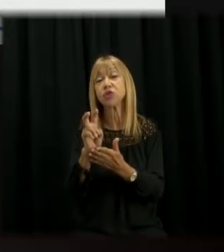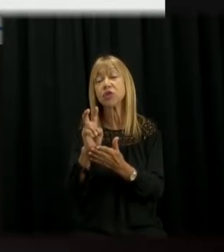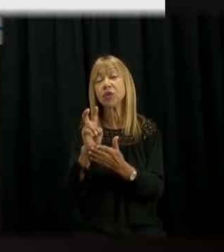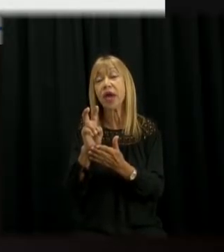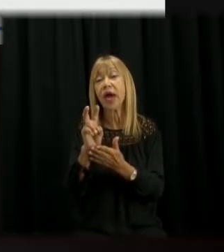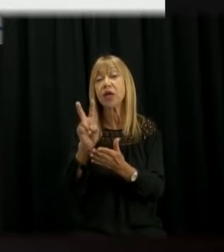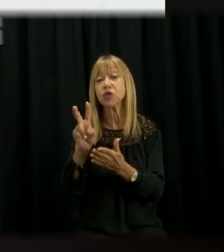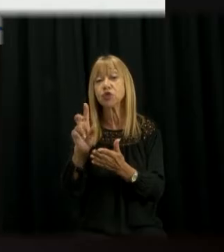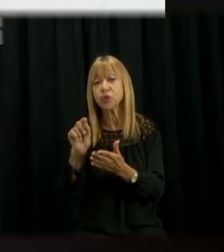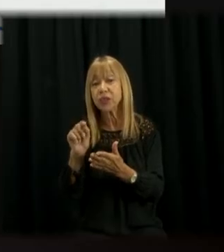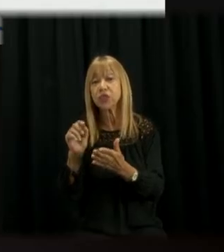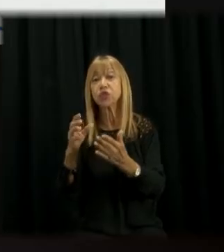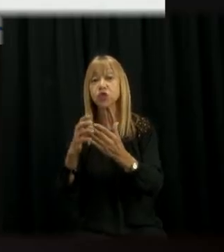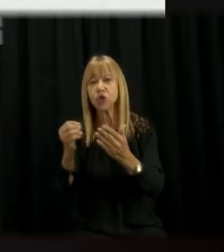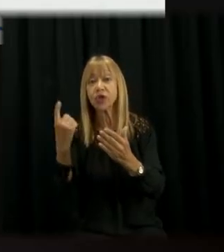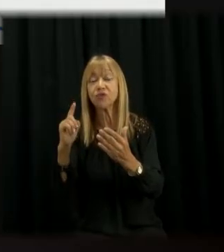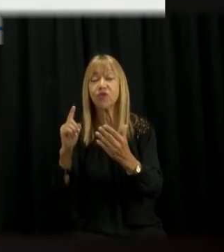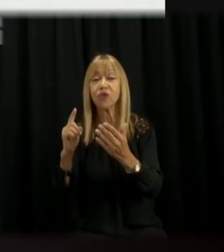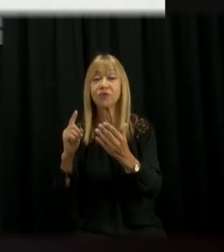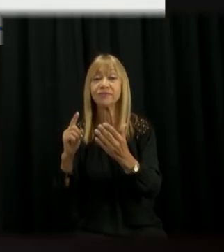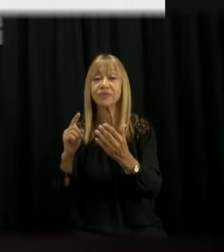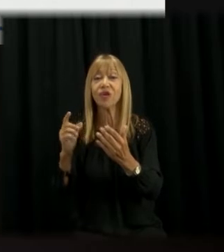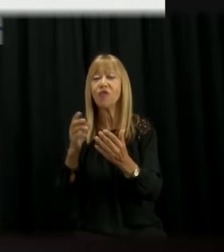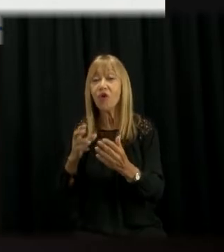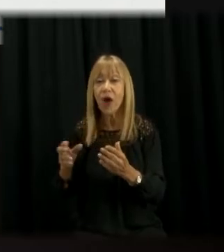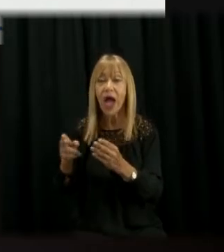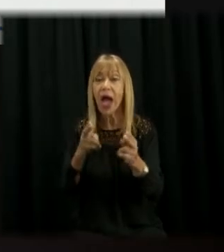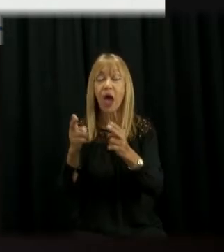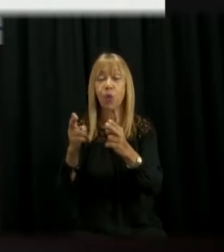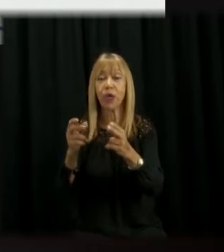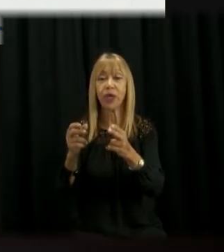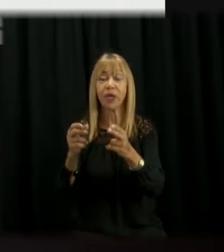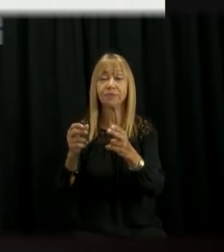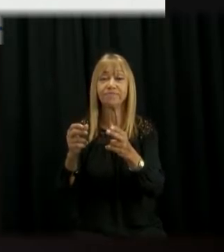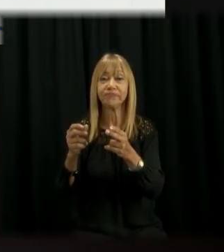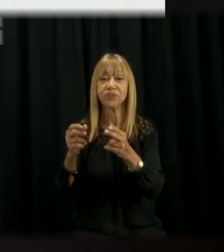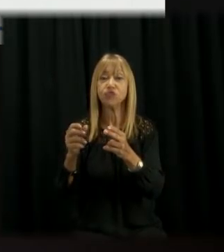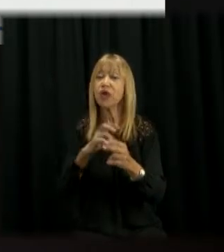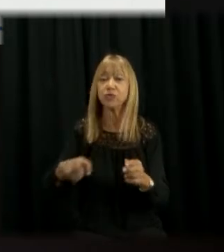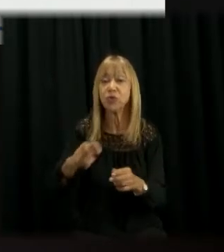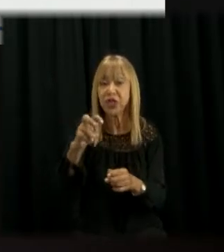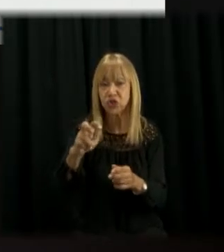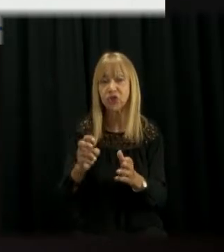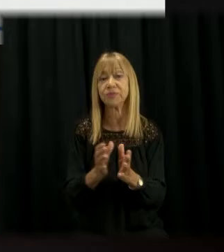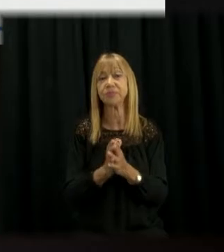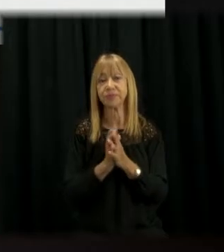especiales y 222 para la Autoridad de Carreteras.